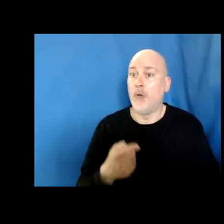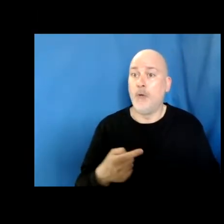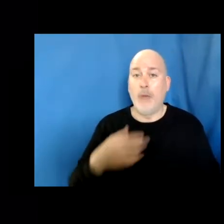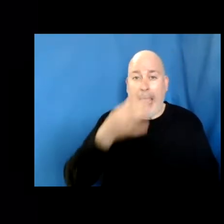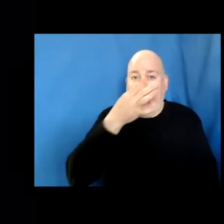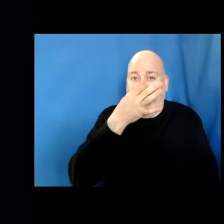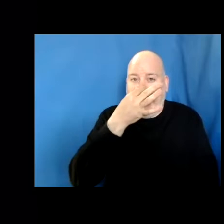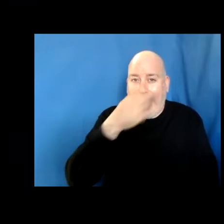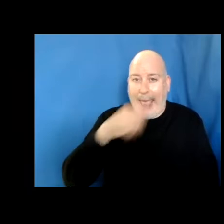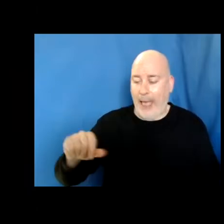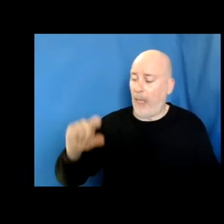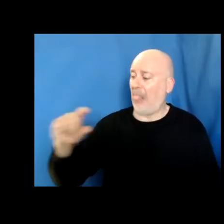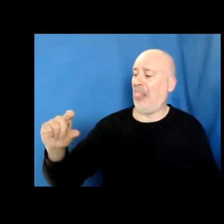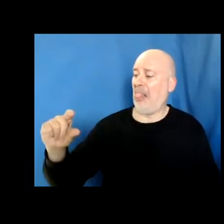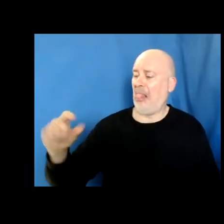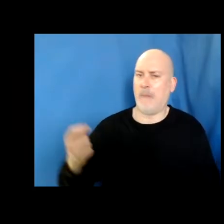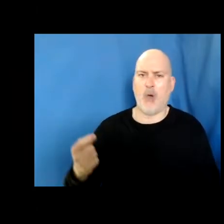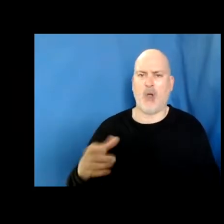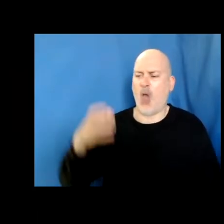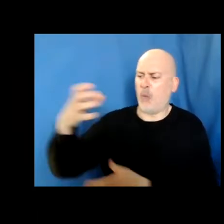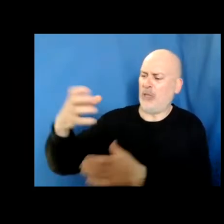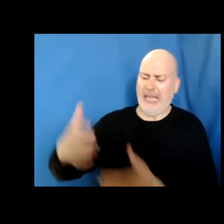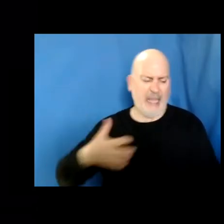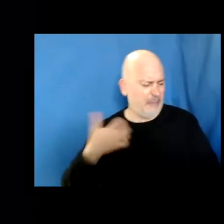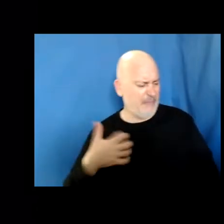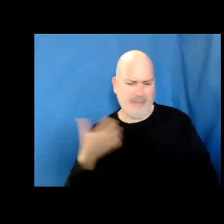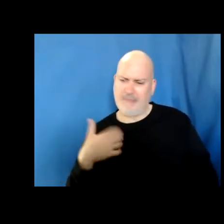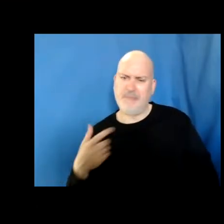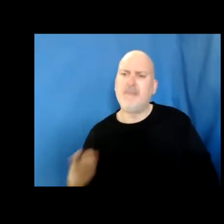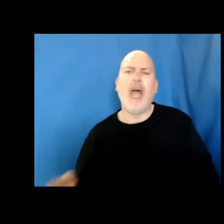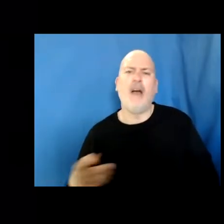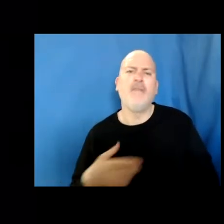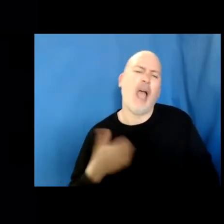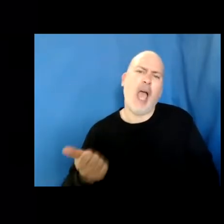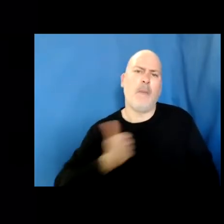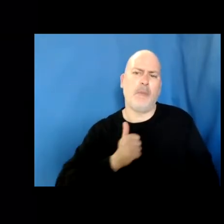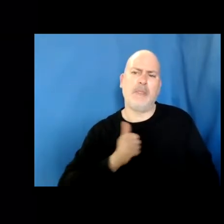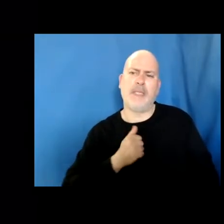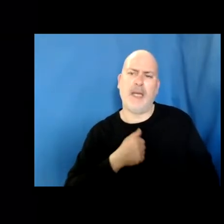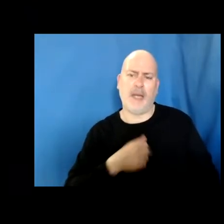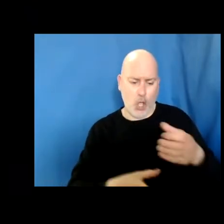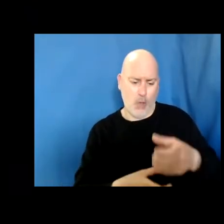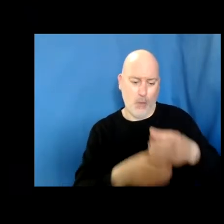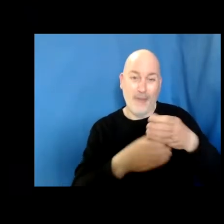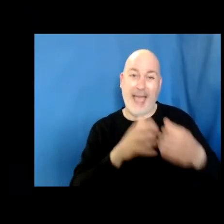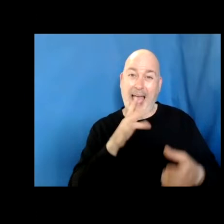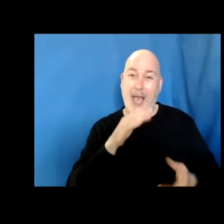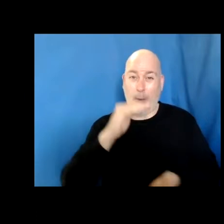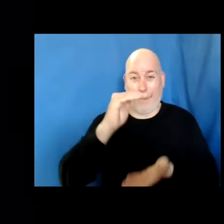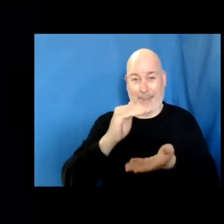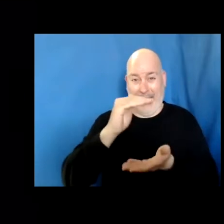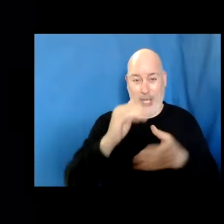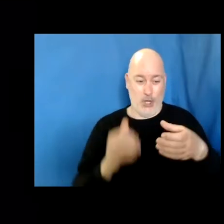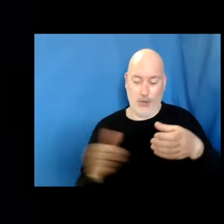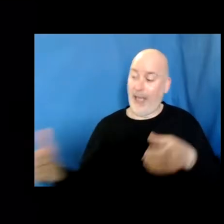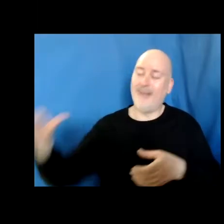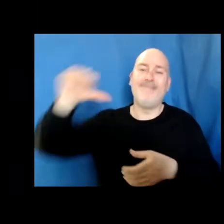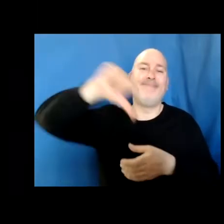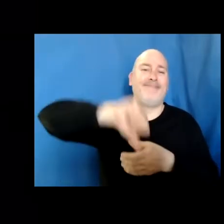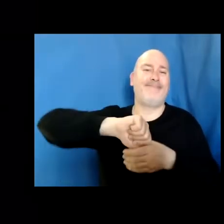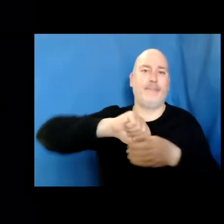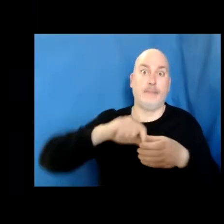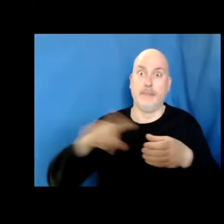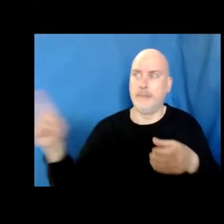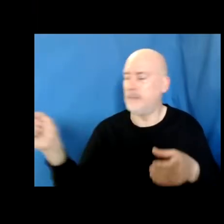poca cantidad, nos molesta la botella, pues voy a aprovechar un botellín de agua y pongo aquí la lejía. Esto es